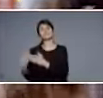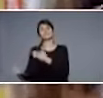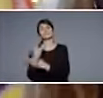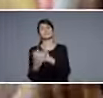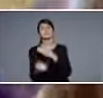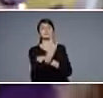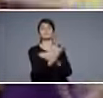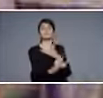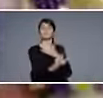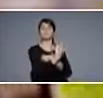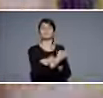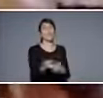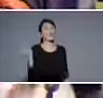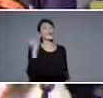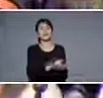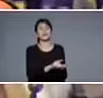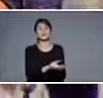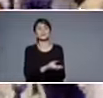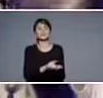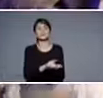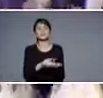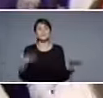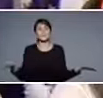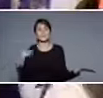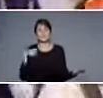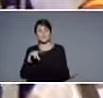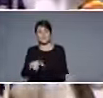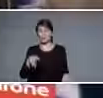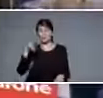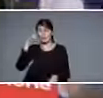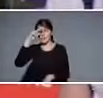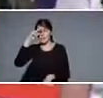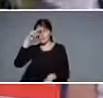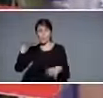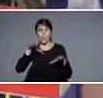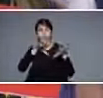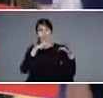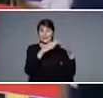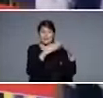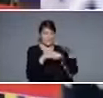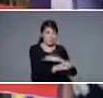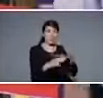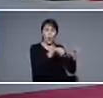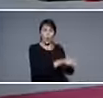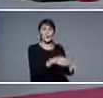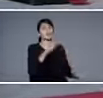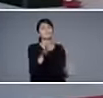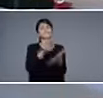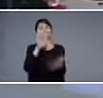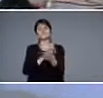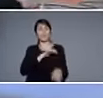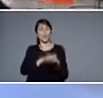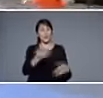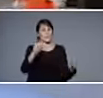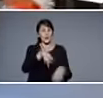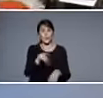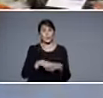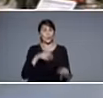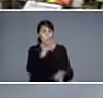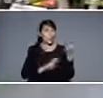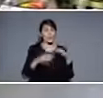engañarnos. Si hoy tú te metes te ocupa, tranquilo que nadie te culpa. Tú solo te buscas